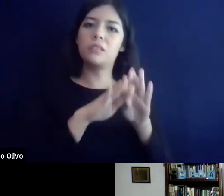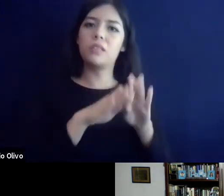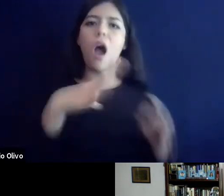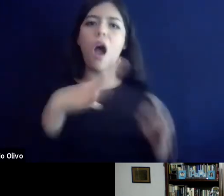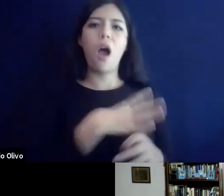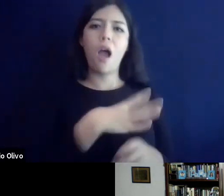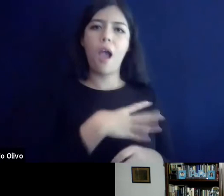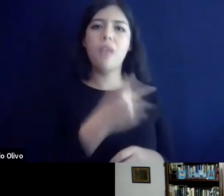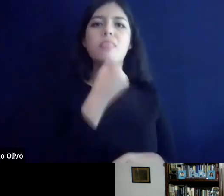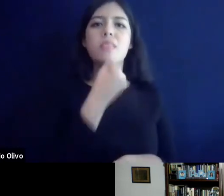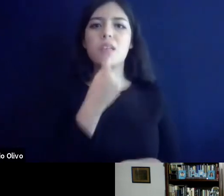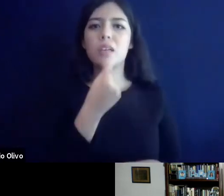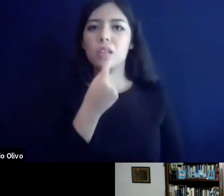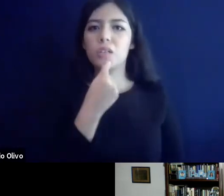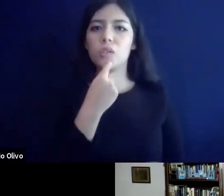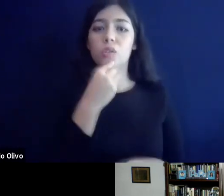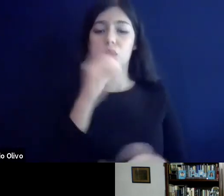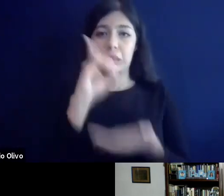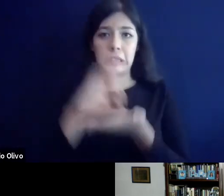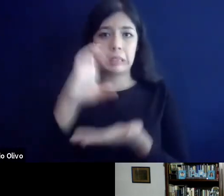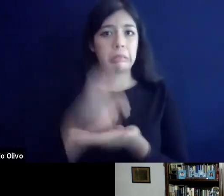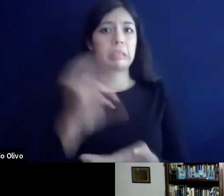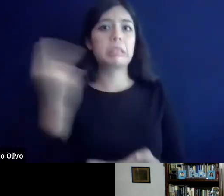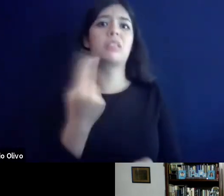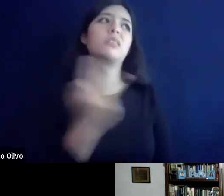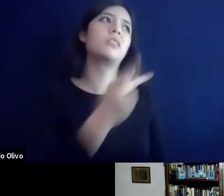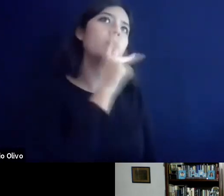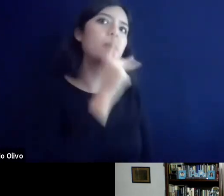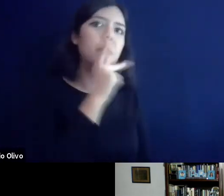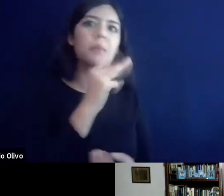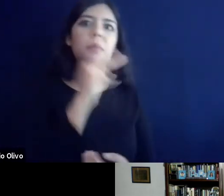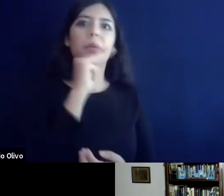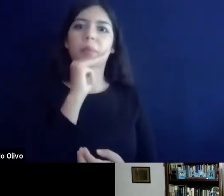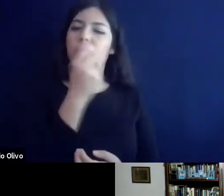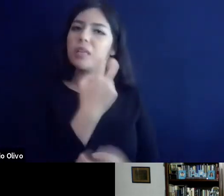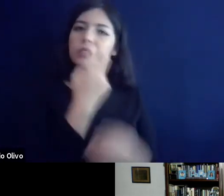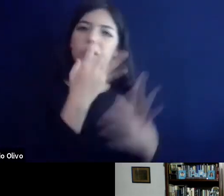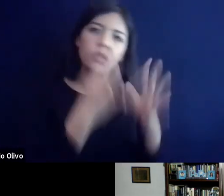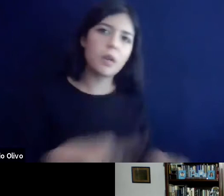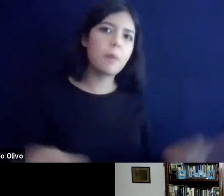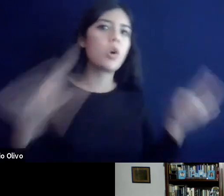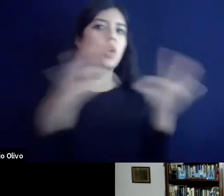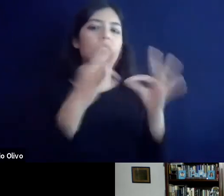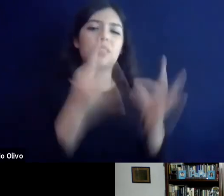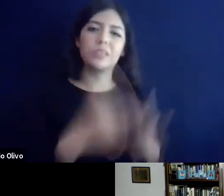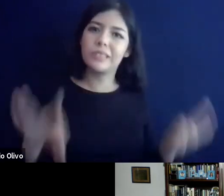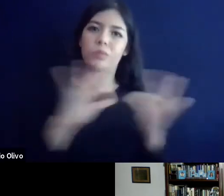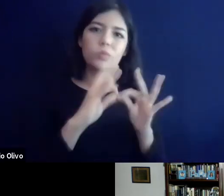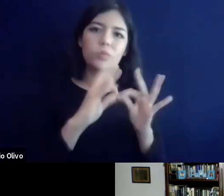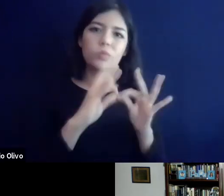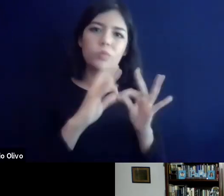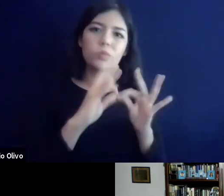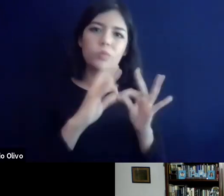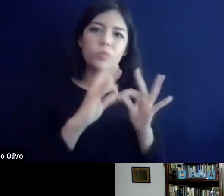no se pueden defender, necesitan a los papás. No hay nadie más. y no todos tienen las características